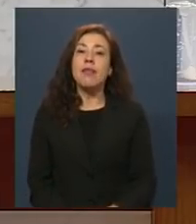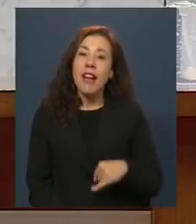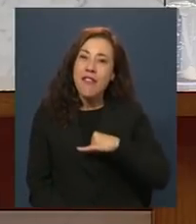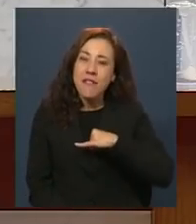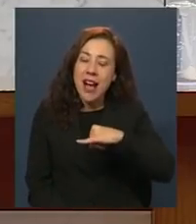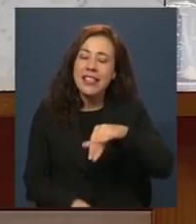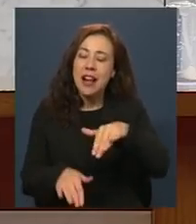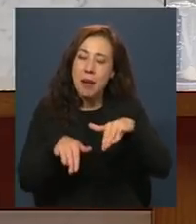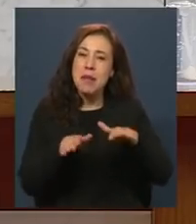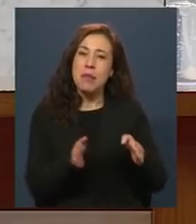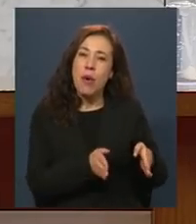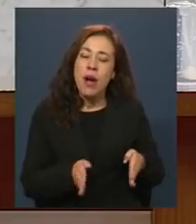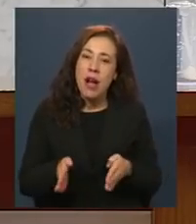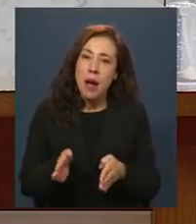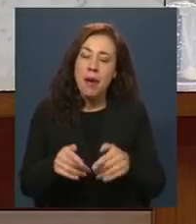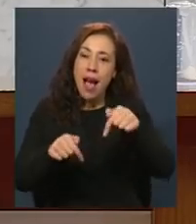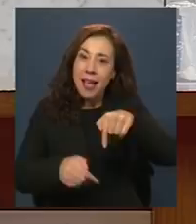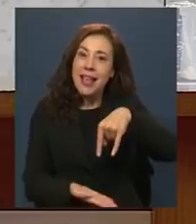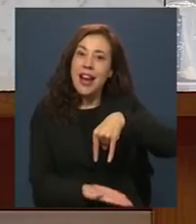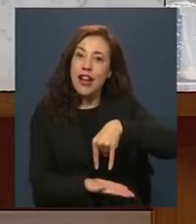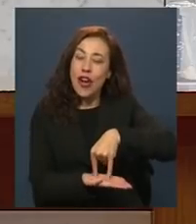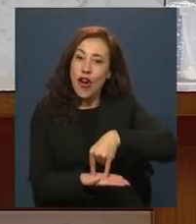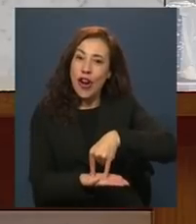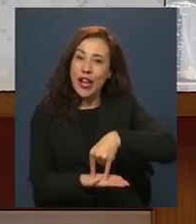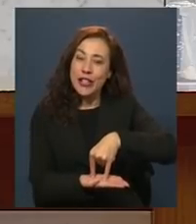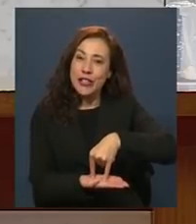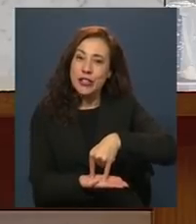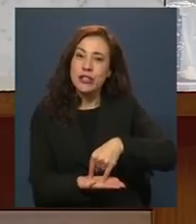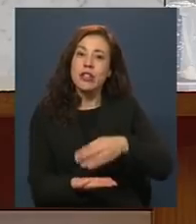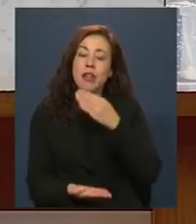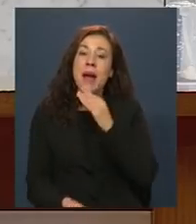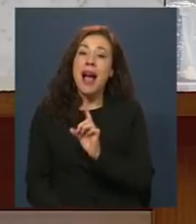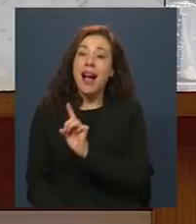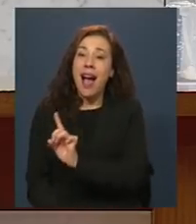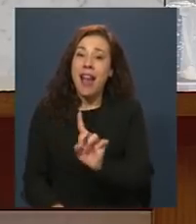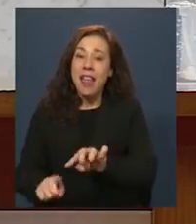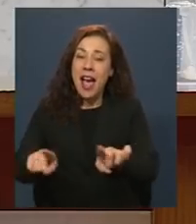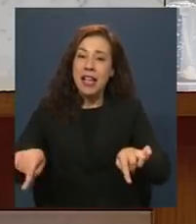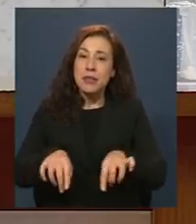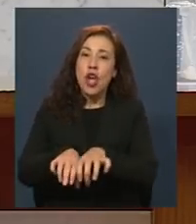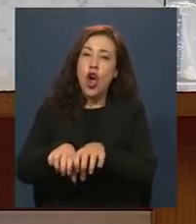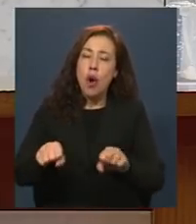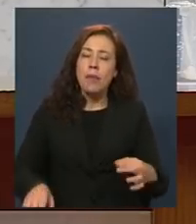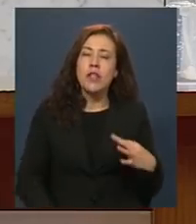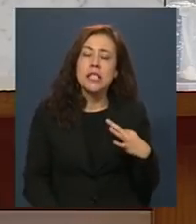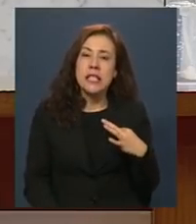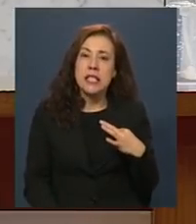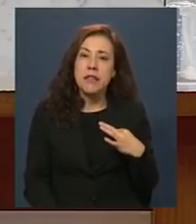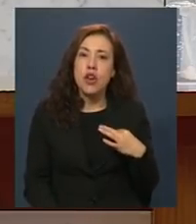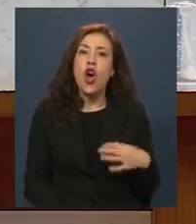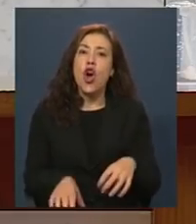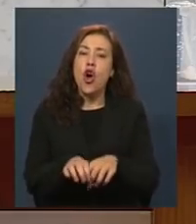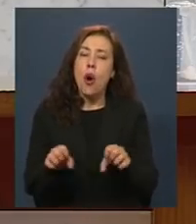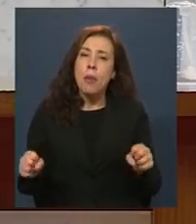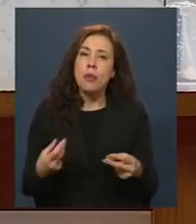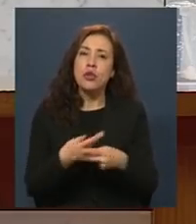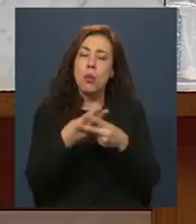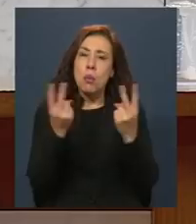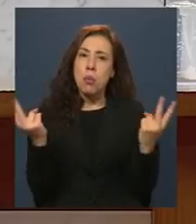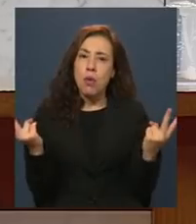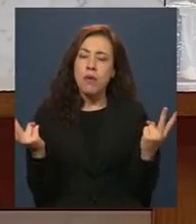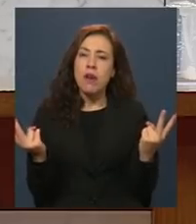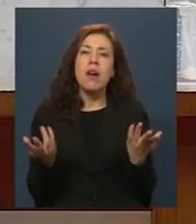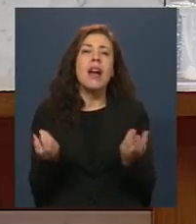en esta dirección, desde este Congreso Nacional y desde cada espacio del compromiso cívico, del compromiso público, que no es